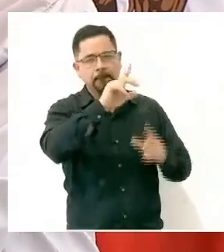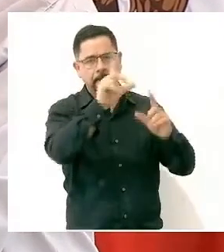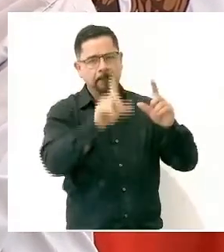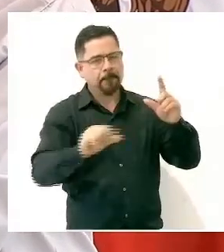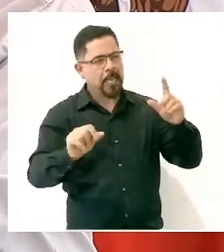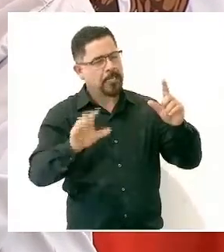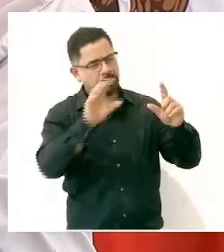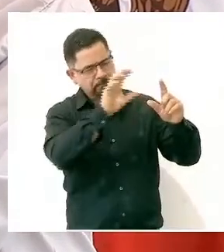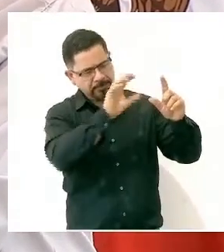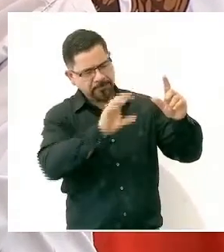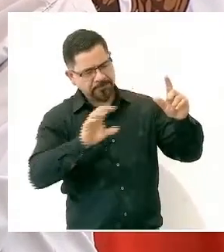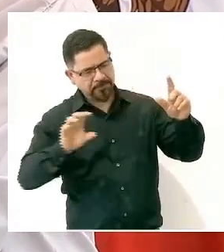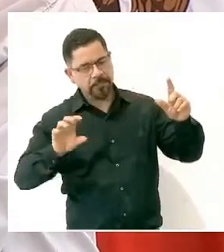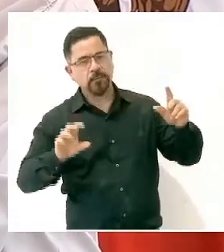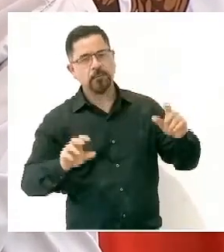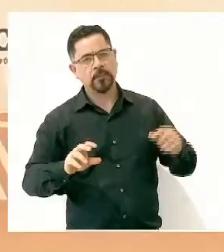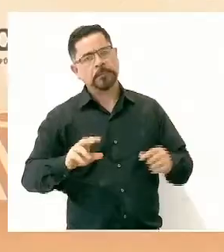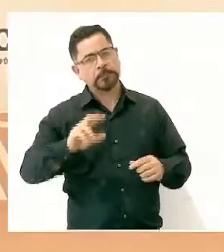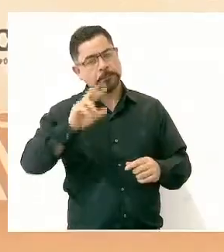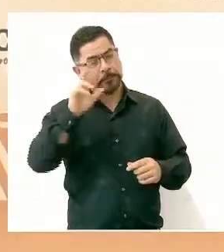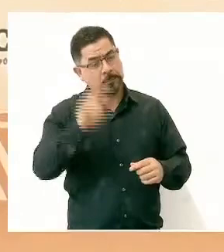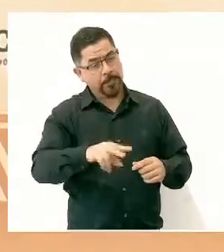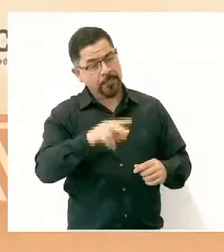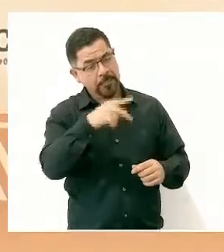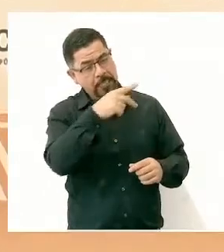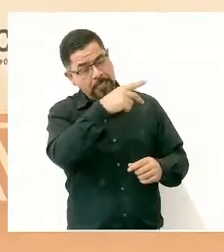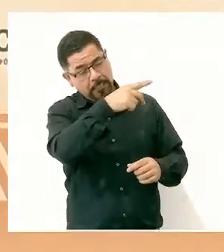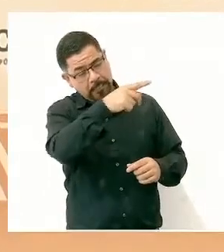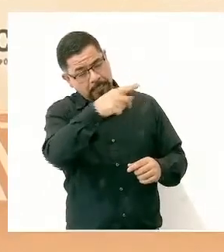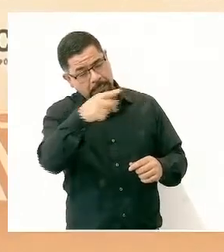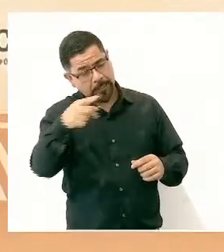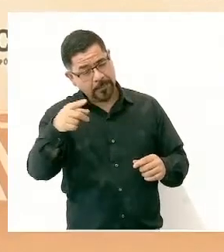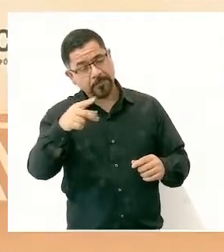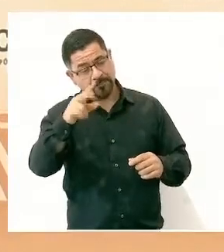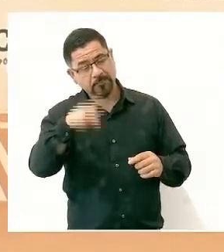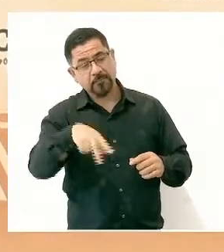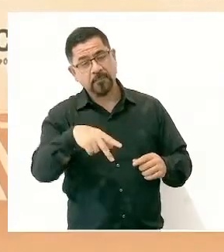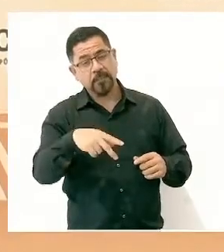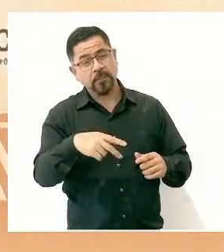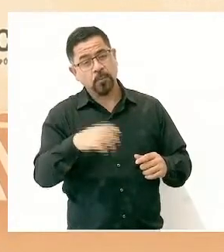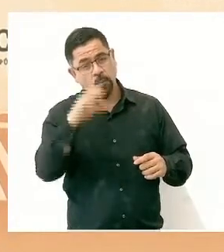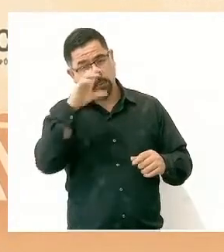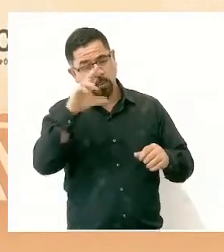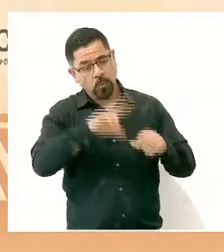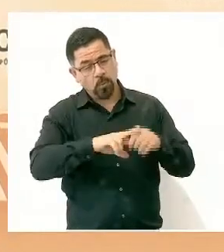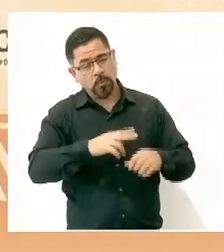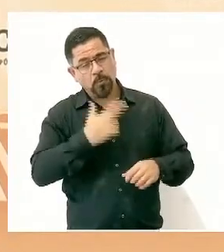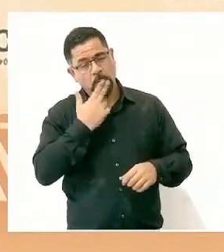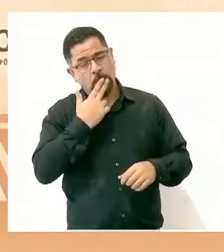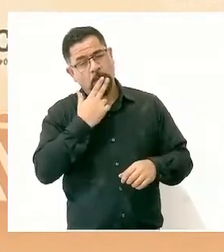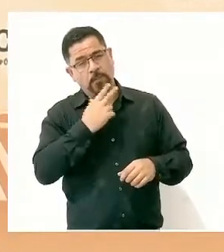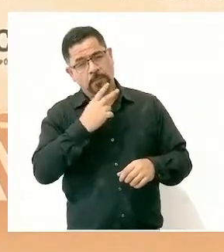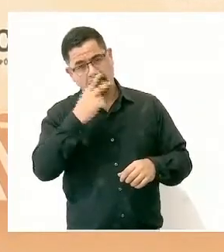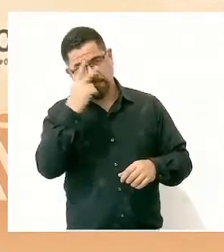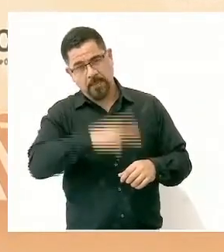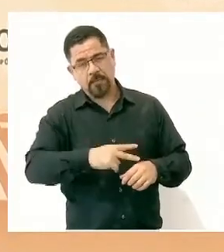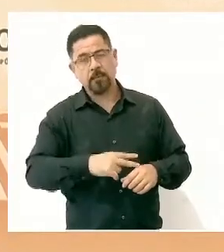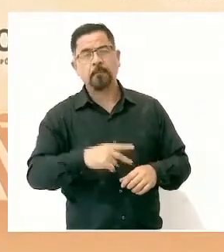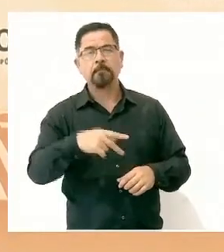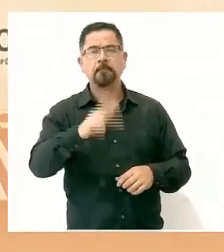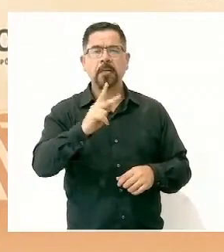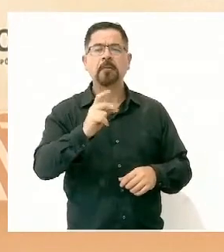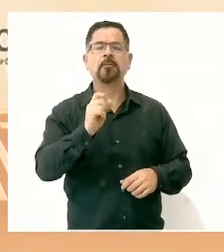entrañable de nuestro país, de nuestra nación. Pero también lo hago por